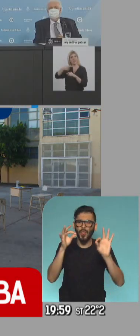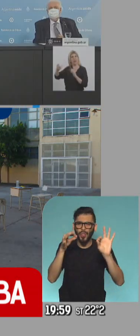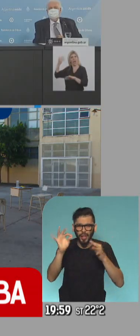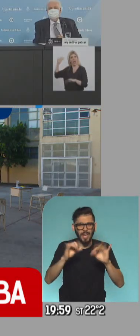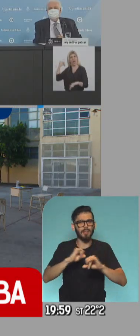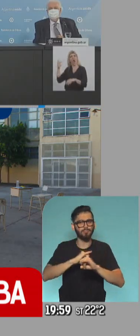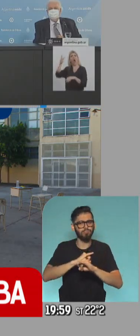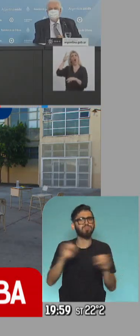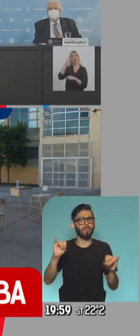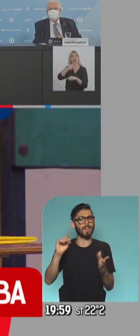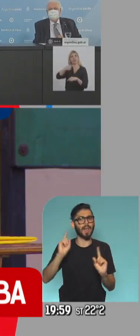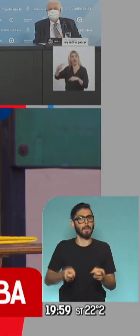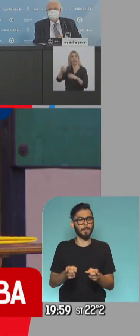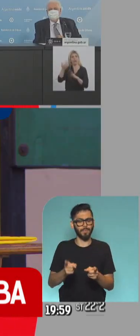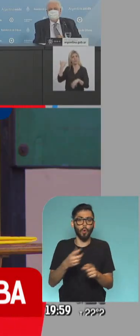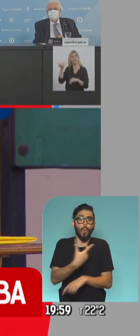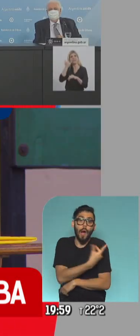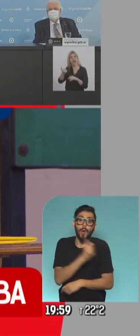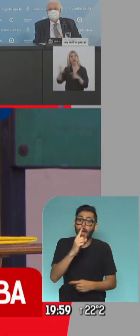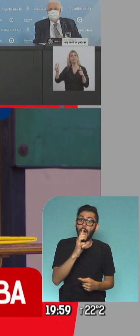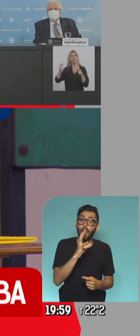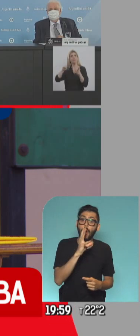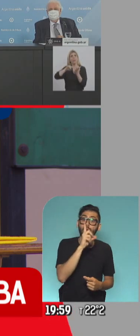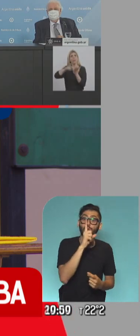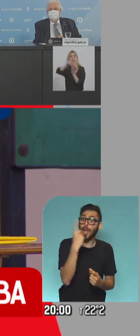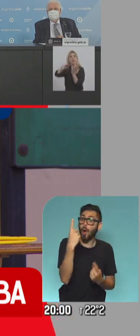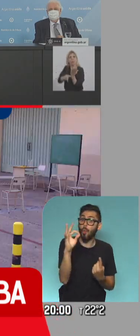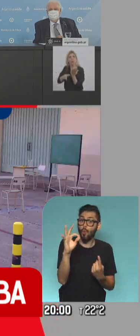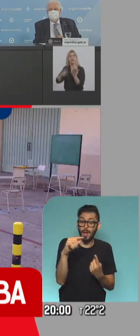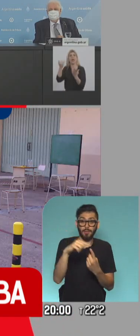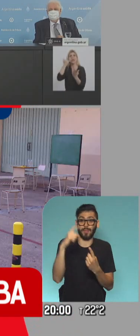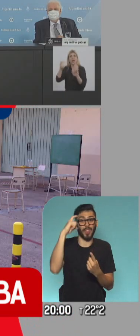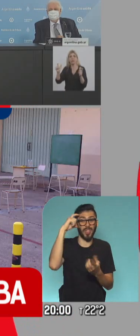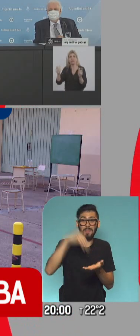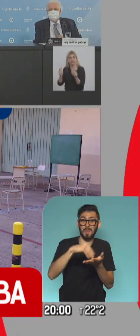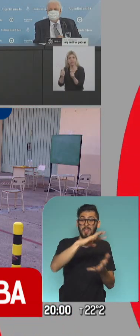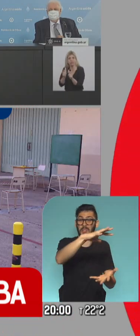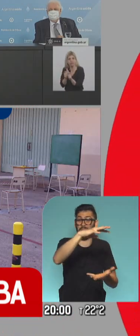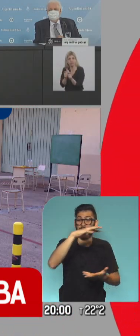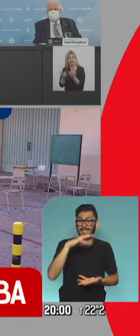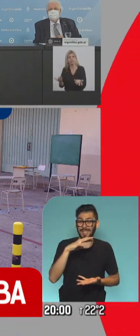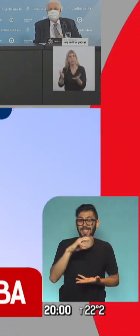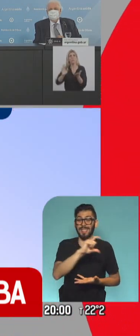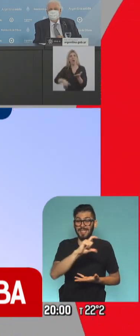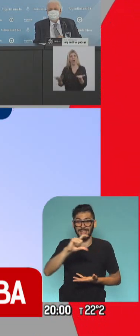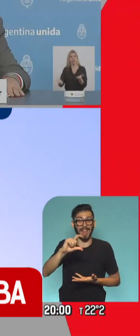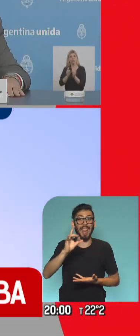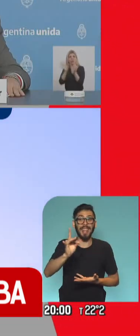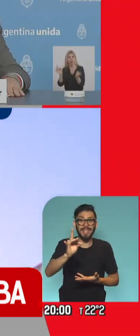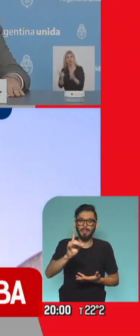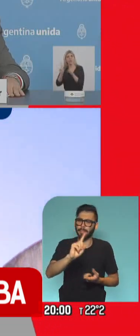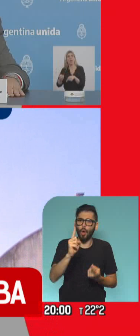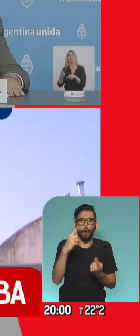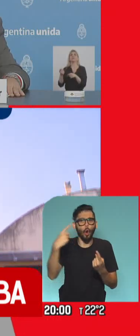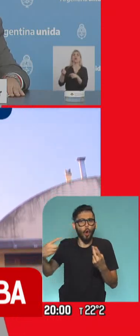las vacunas, no solamente la vacuna rusa y sus 10 millones de dosis para diciembre. Además, en esta